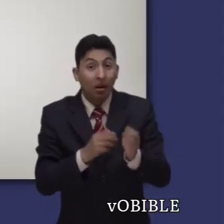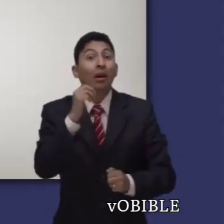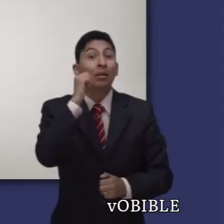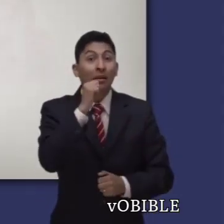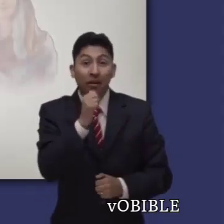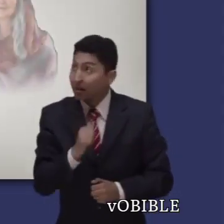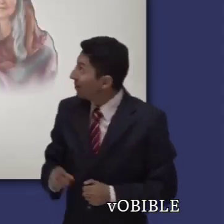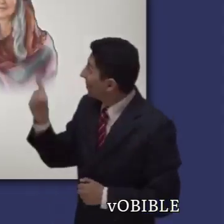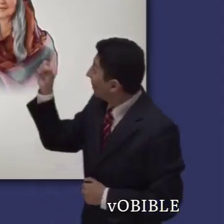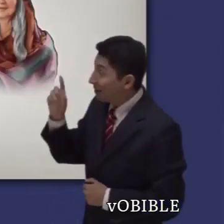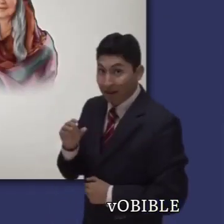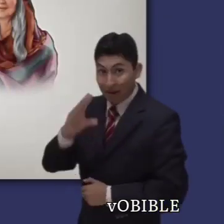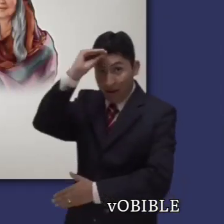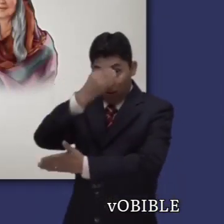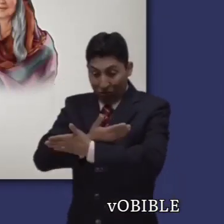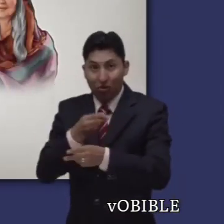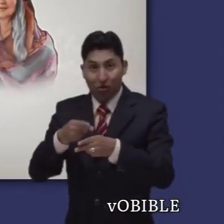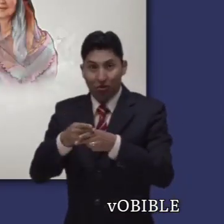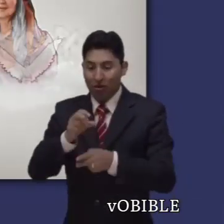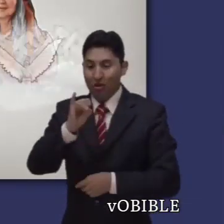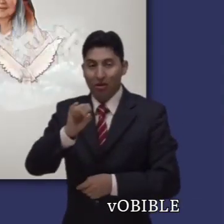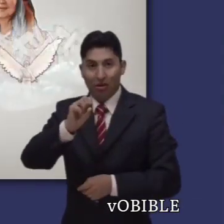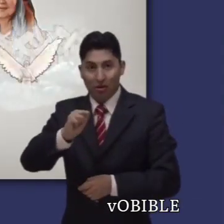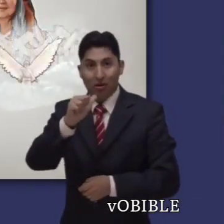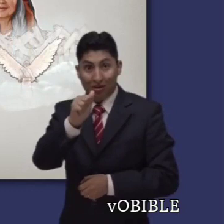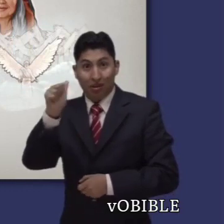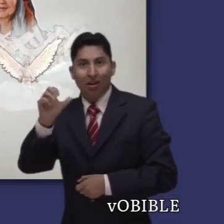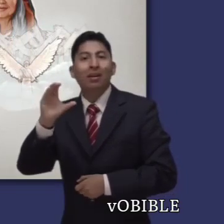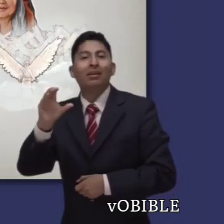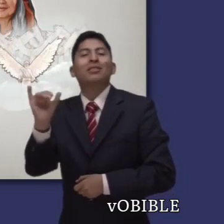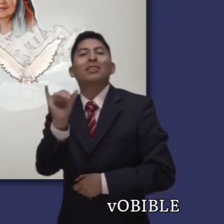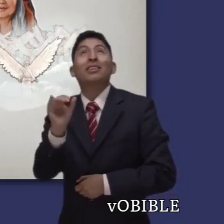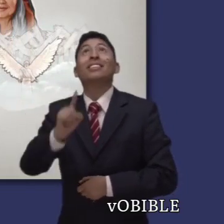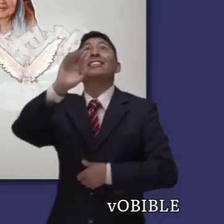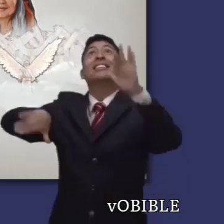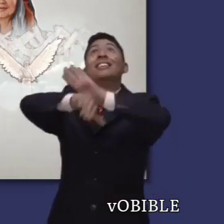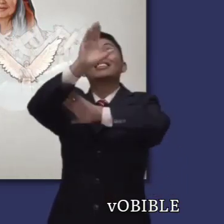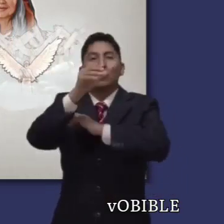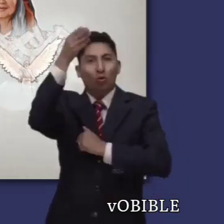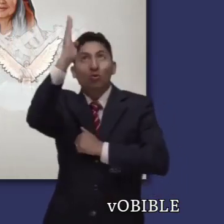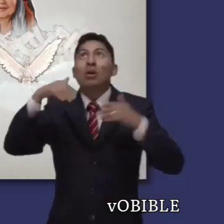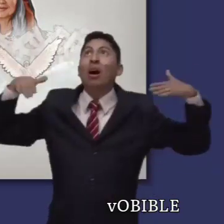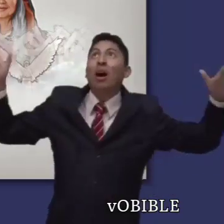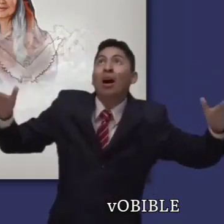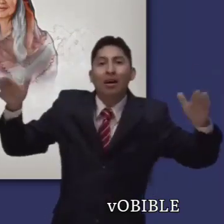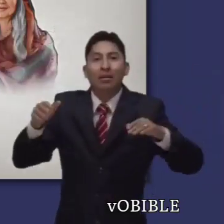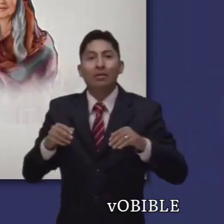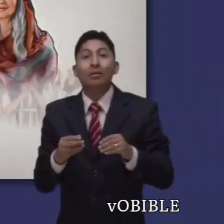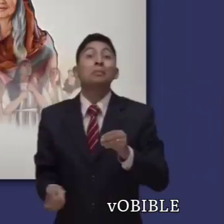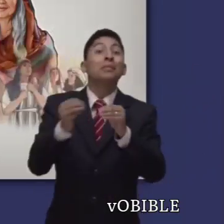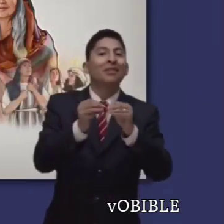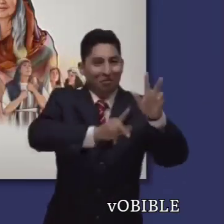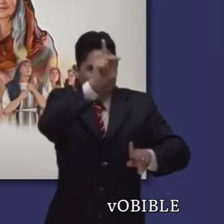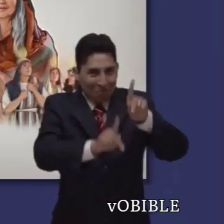Sara e Isaac representan a la Jerusalén de arriba, la parte celestial de la organización de Jehová,